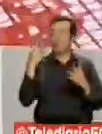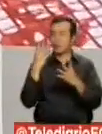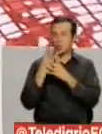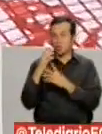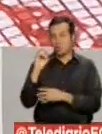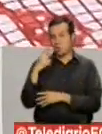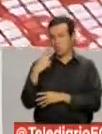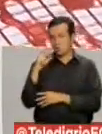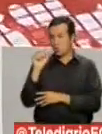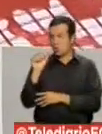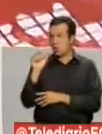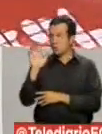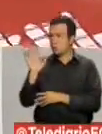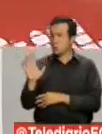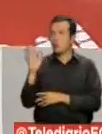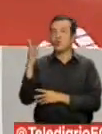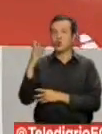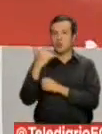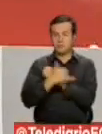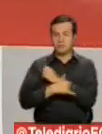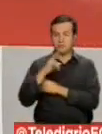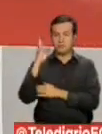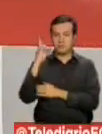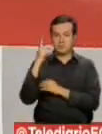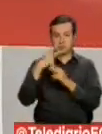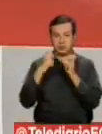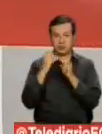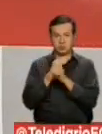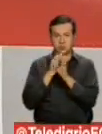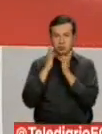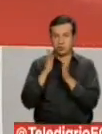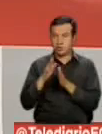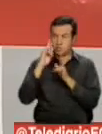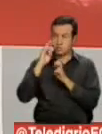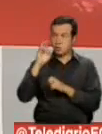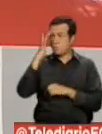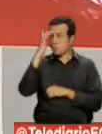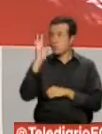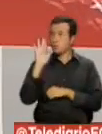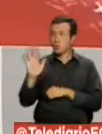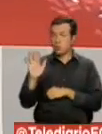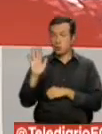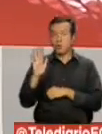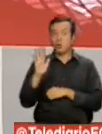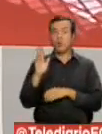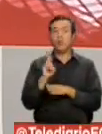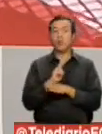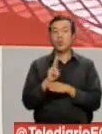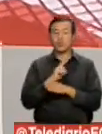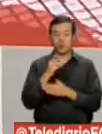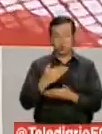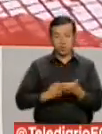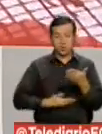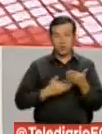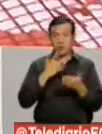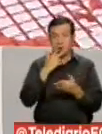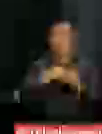Carlos Ochoa, quien se encuentra en Bolivia. Al ex funcionario se le investiga por el delito de falsificación y uso de documento